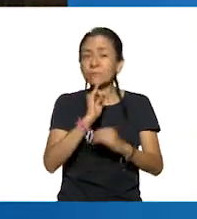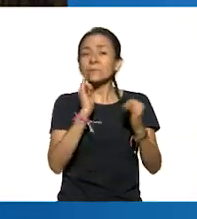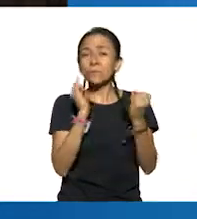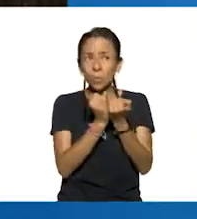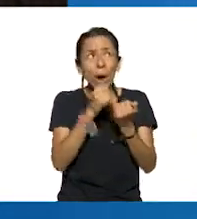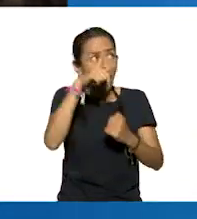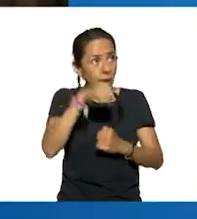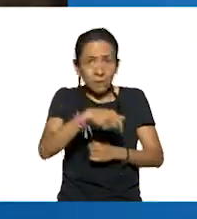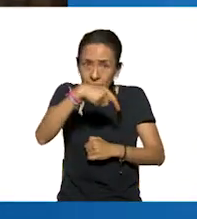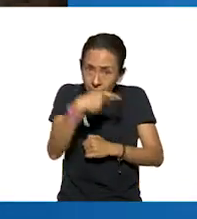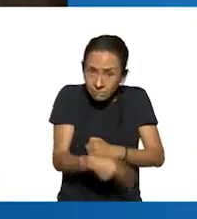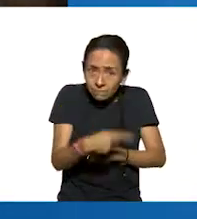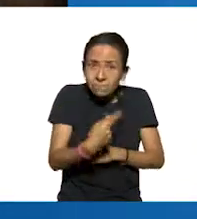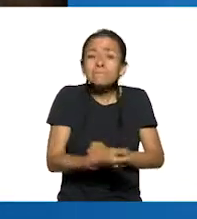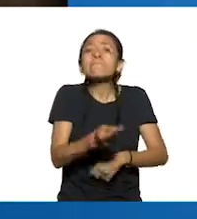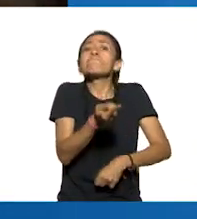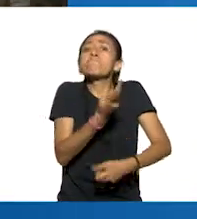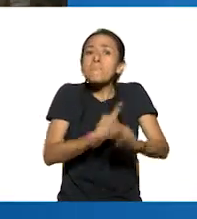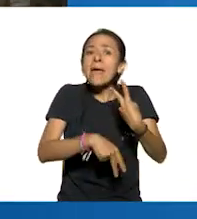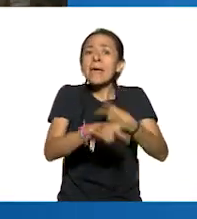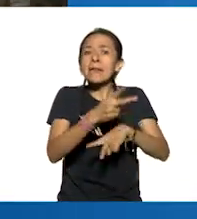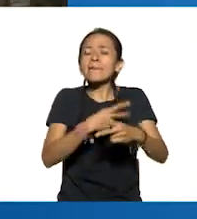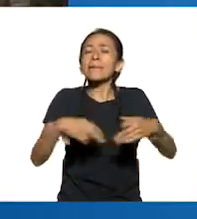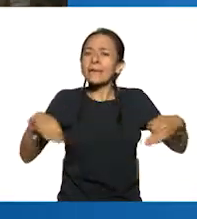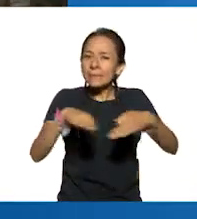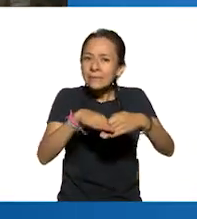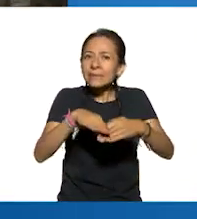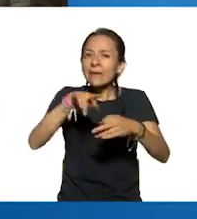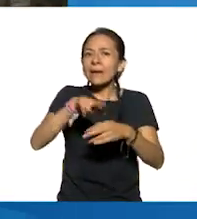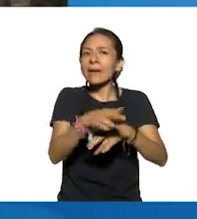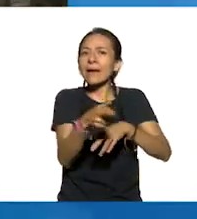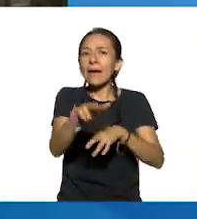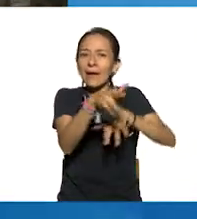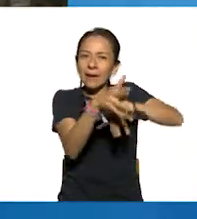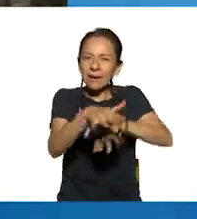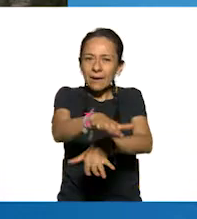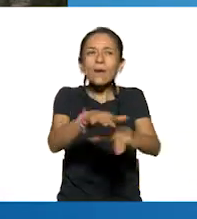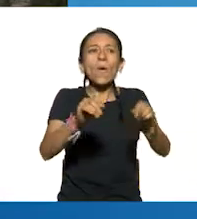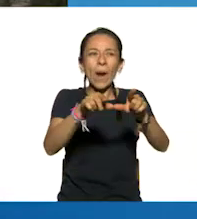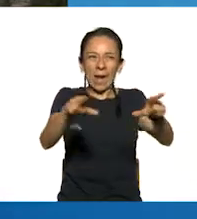crece aquí en todas las márgenes de los ríos o en esta maravillosa laguna.